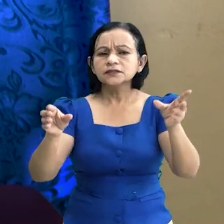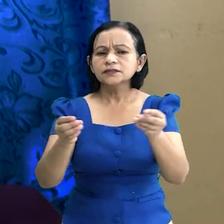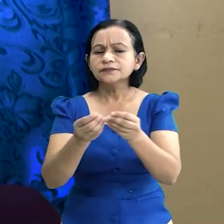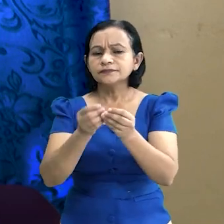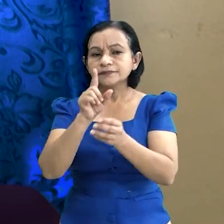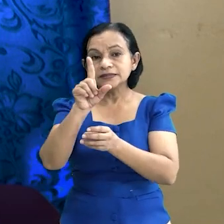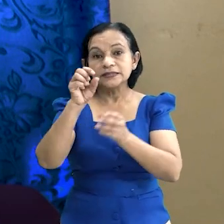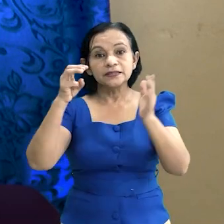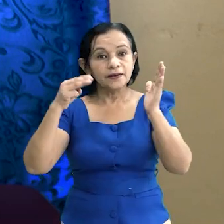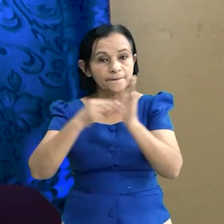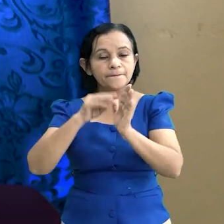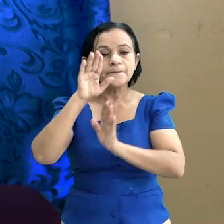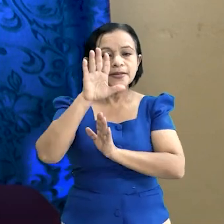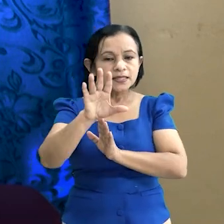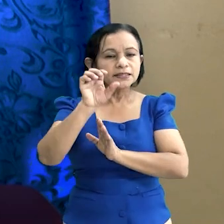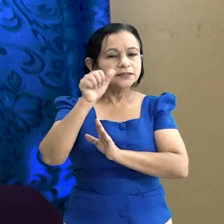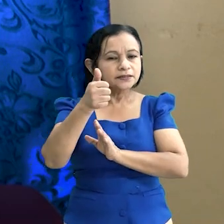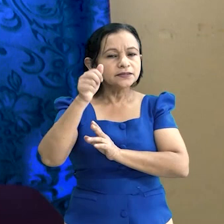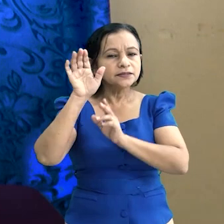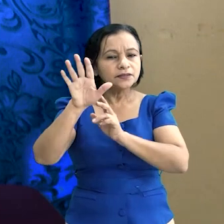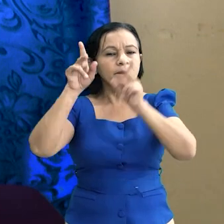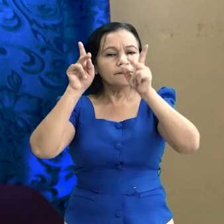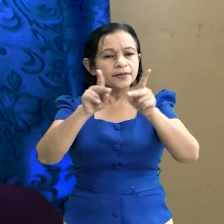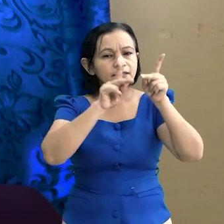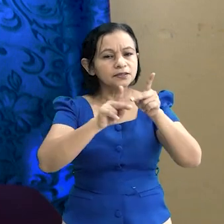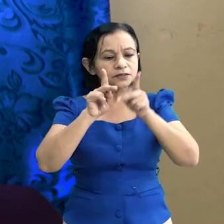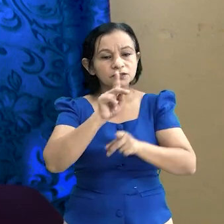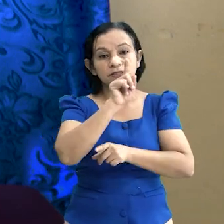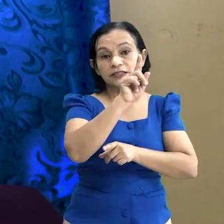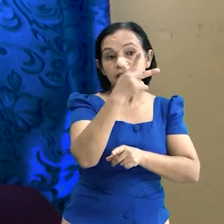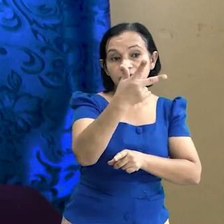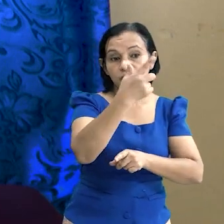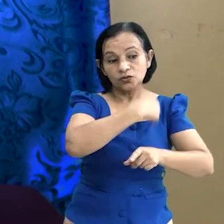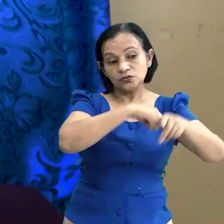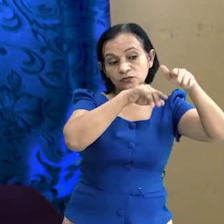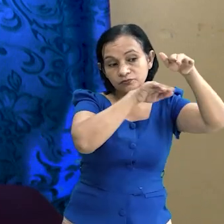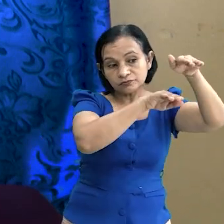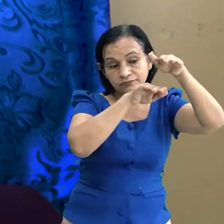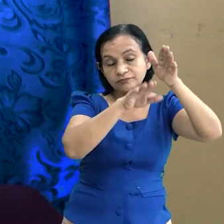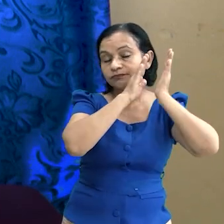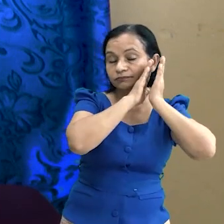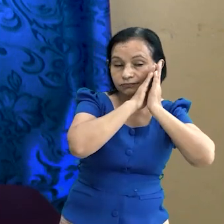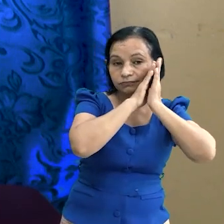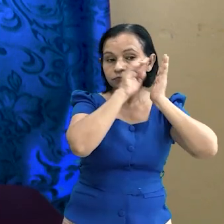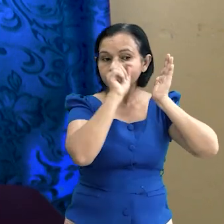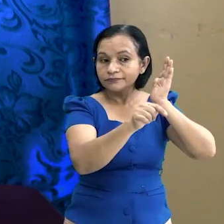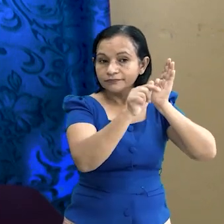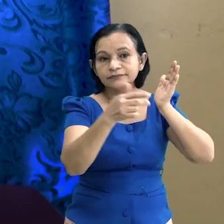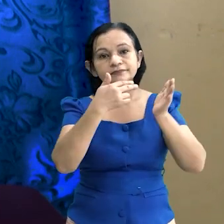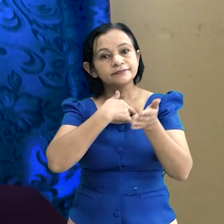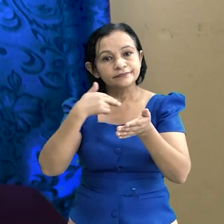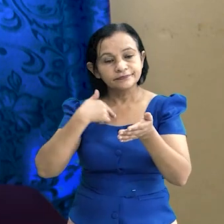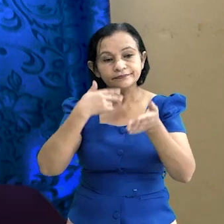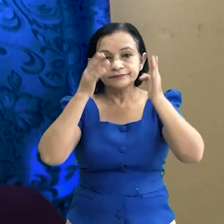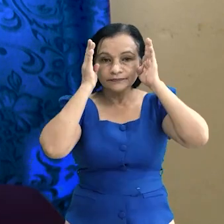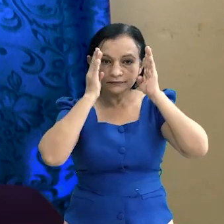albergando 10.565 habitantes en esos 18 albergues que tendríamos que disponer, ¿verdad?, para